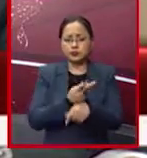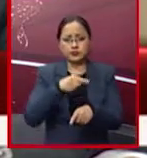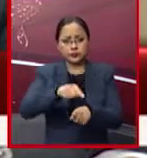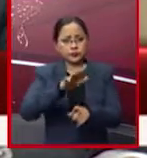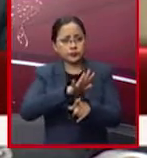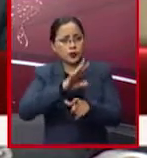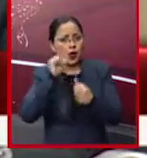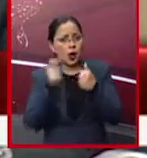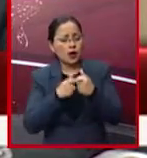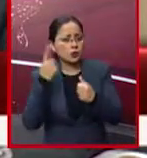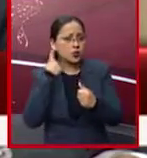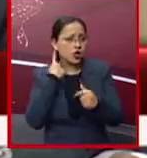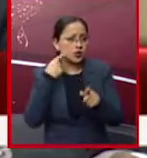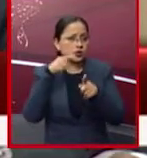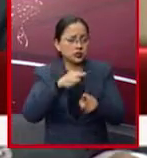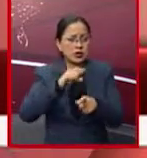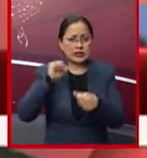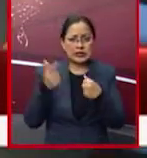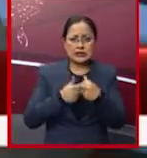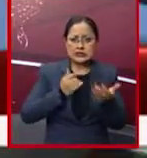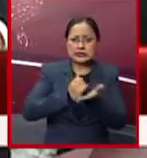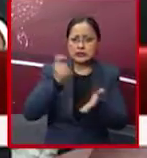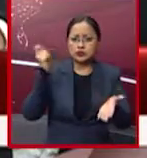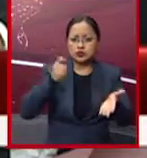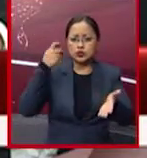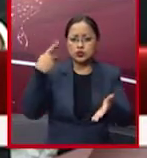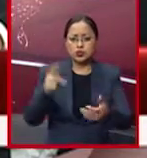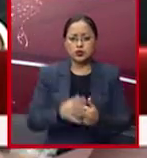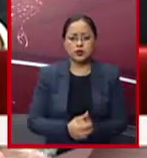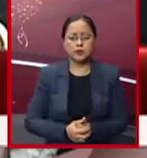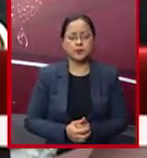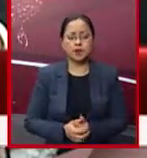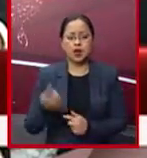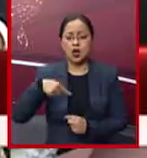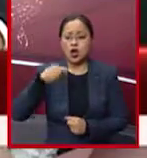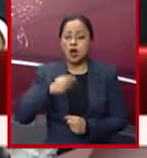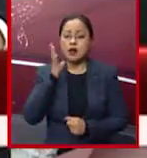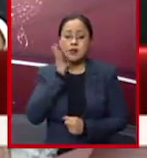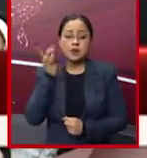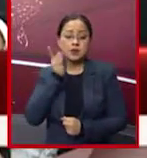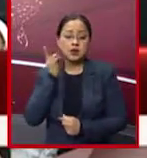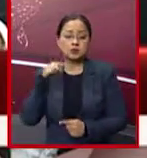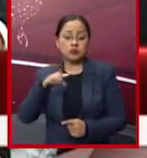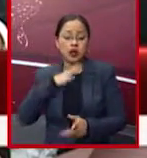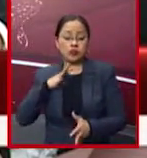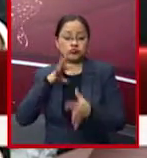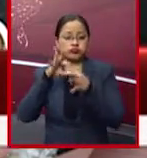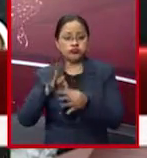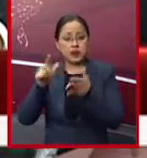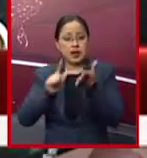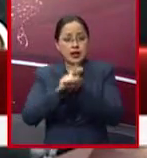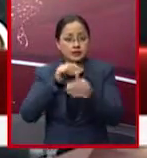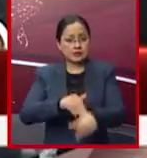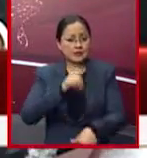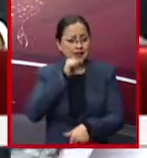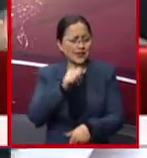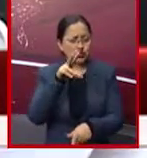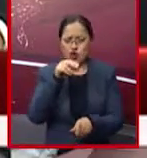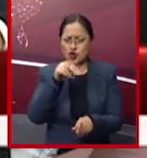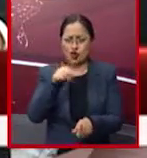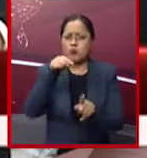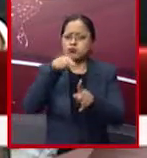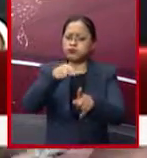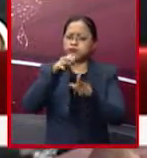influencia política de sus fallos. No entremos como Cámara de Diputados a la ilegalidad. Yo soy de la idea que esta ley